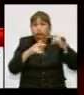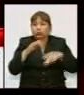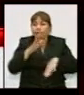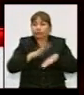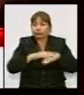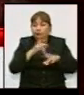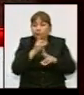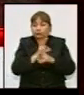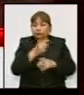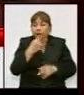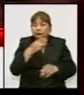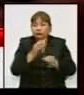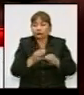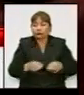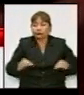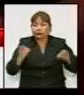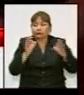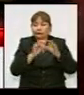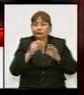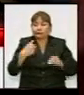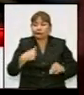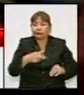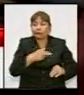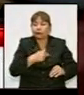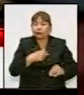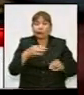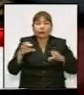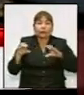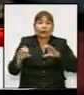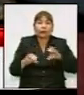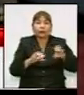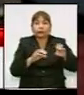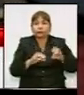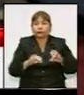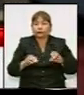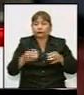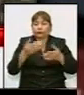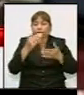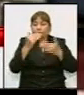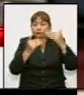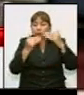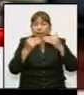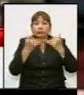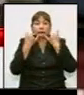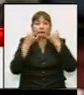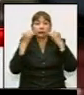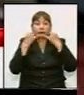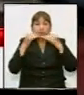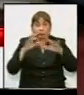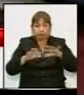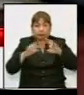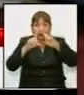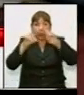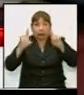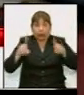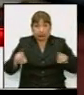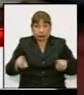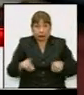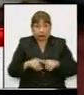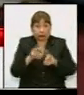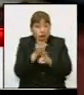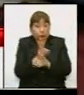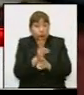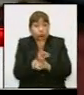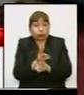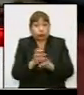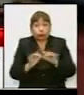y lo que es muy, muy importante para nosotros es la operación de la infraestructura de tecnología de información, que viene a ser el cuidado y